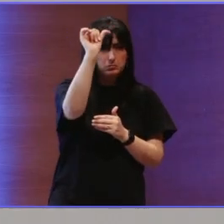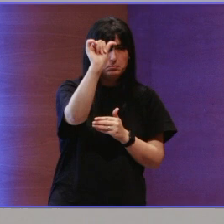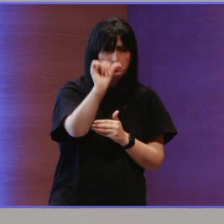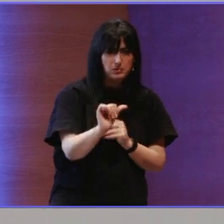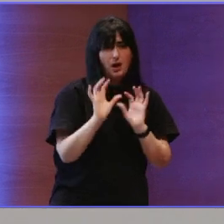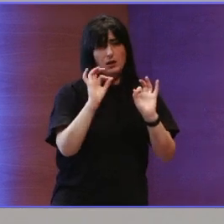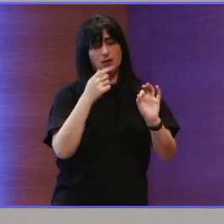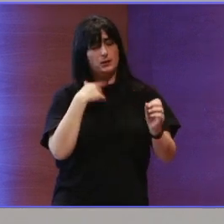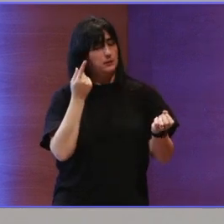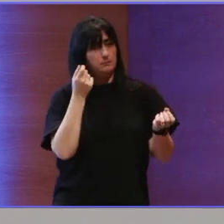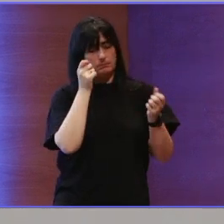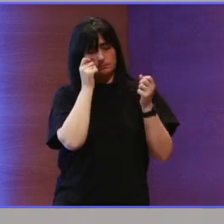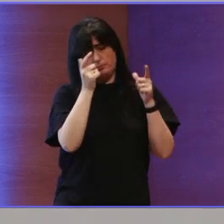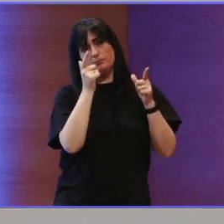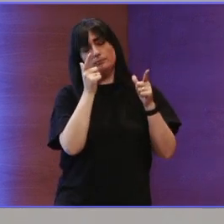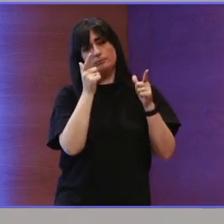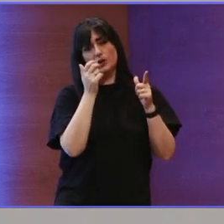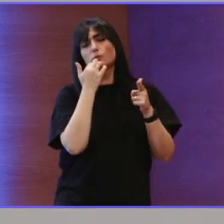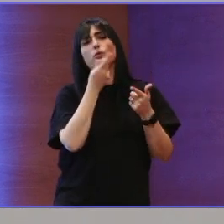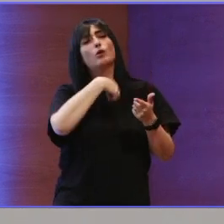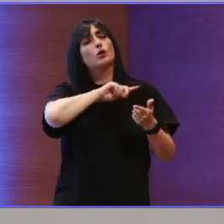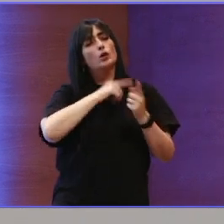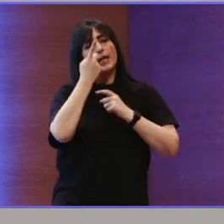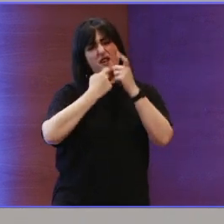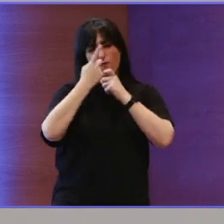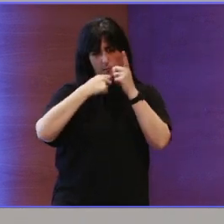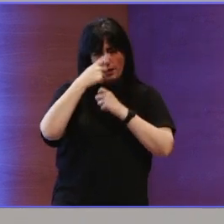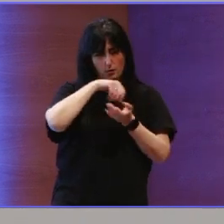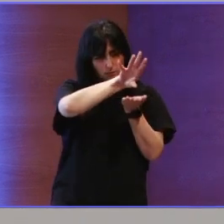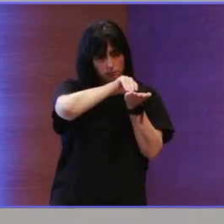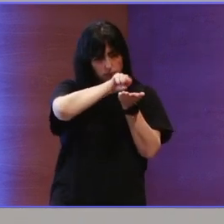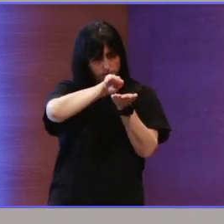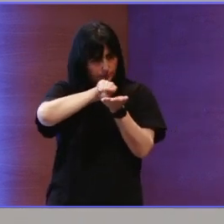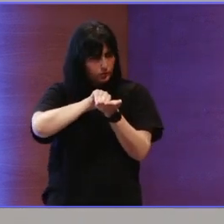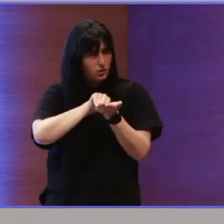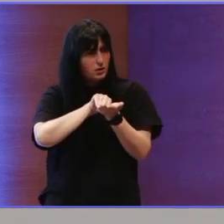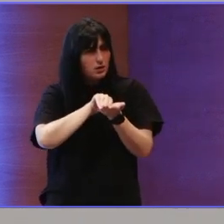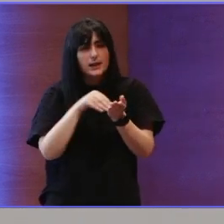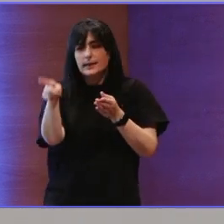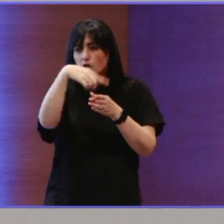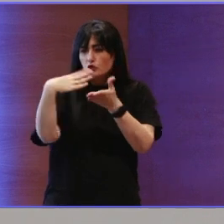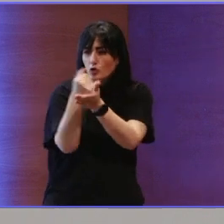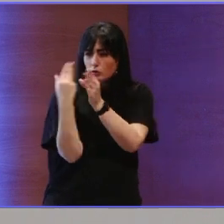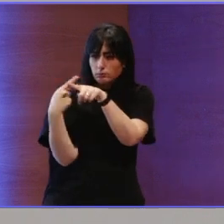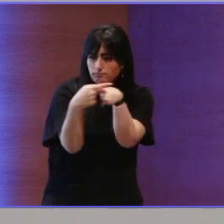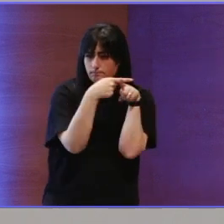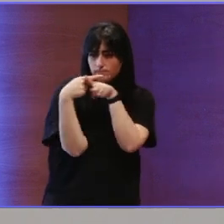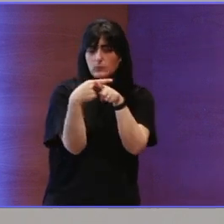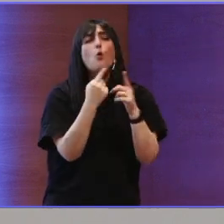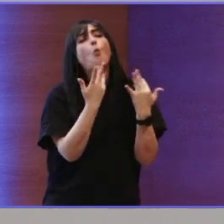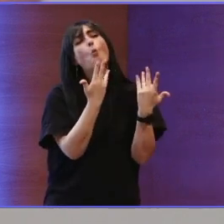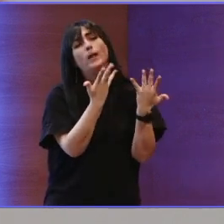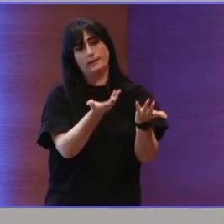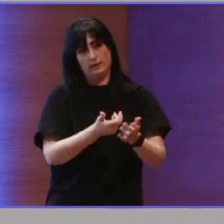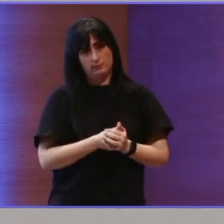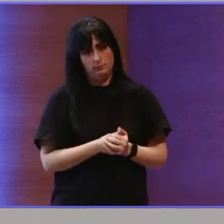activar es el tema de de Cuánta información disponemos entre todas y todos no información cuantitativa que está por ahí pululando pero como